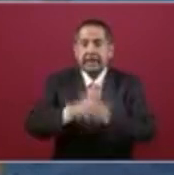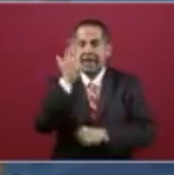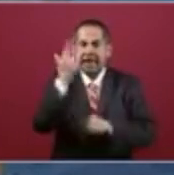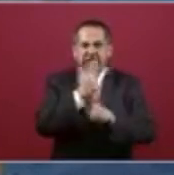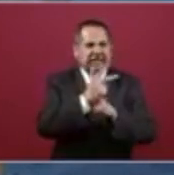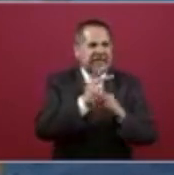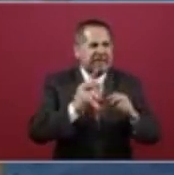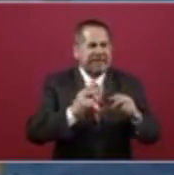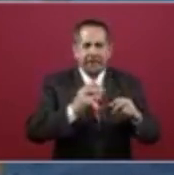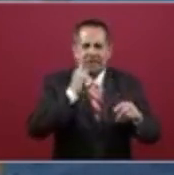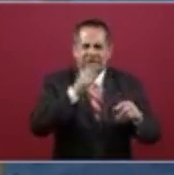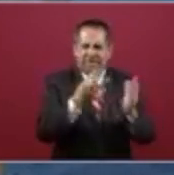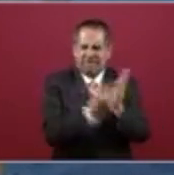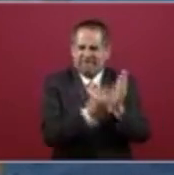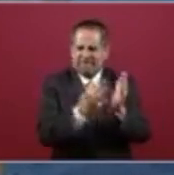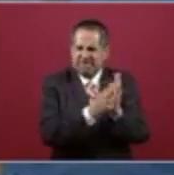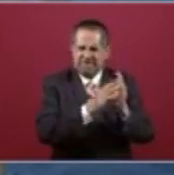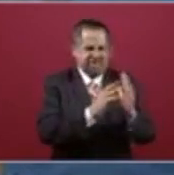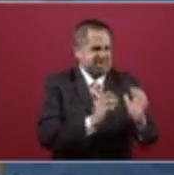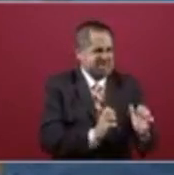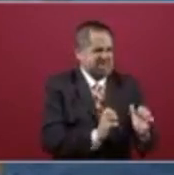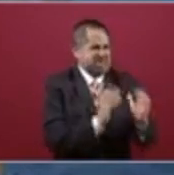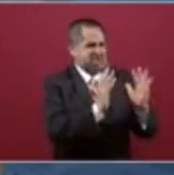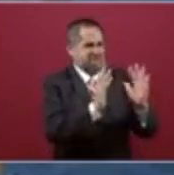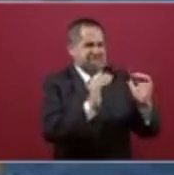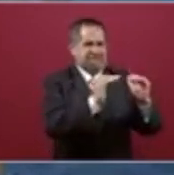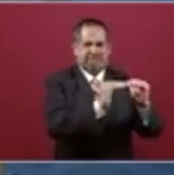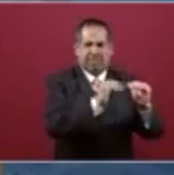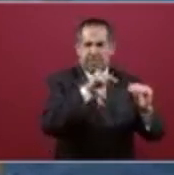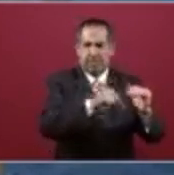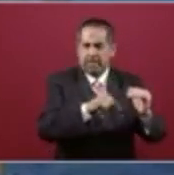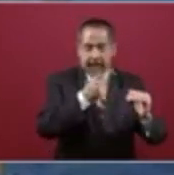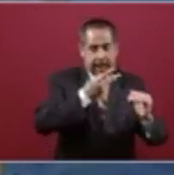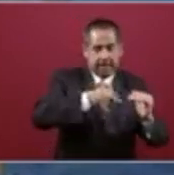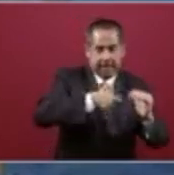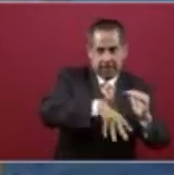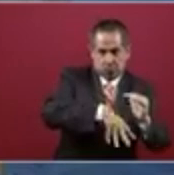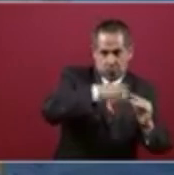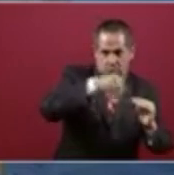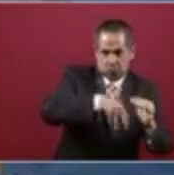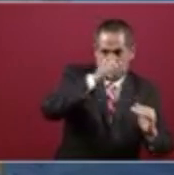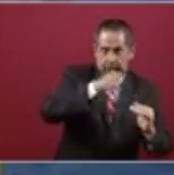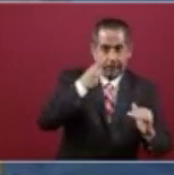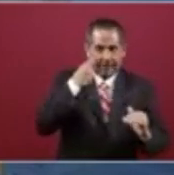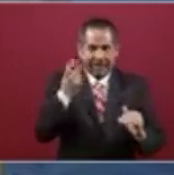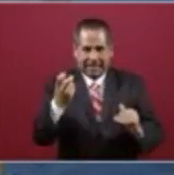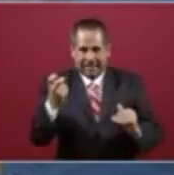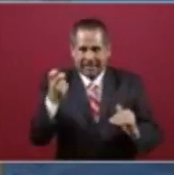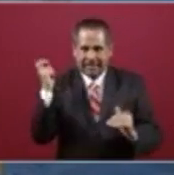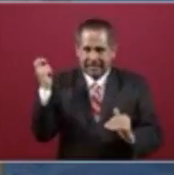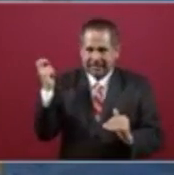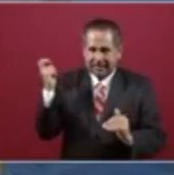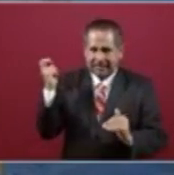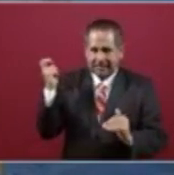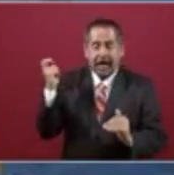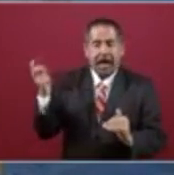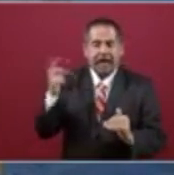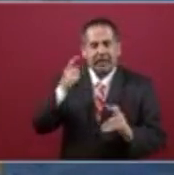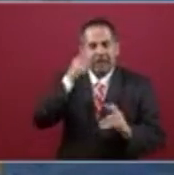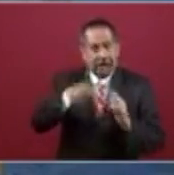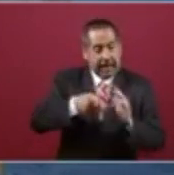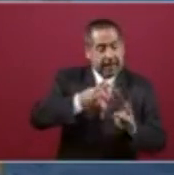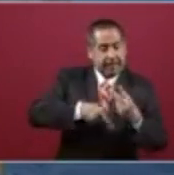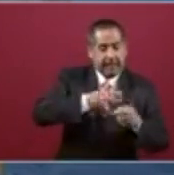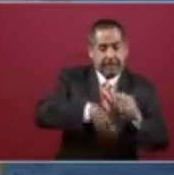de producción. Esta es la imagen que representa una plataforma de producción. De estas vamos a